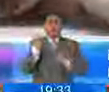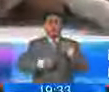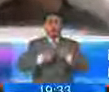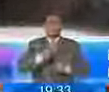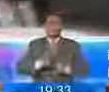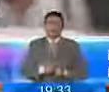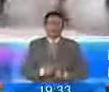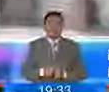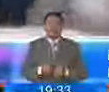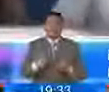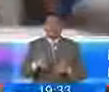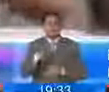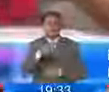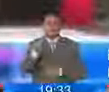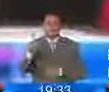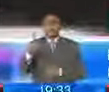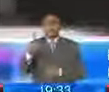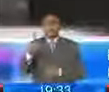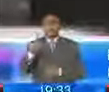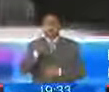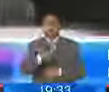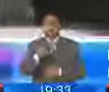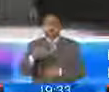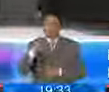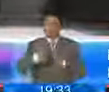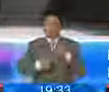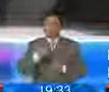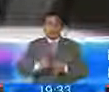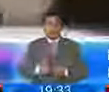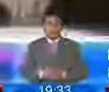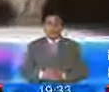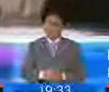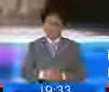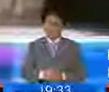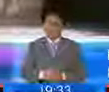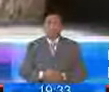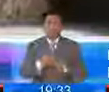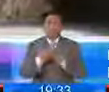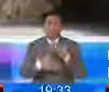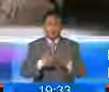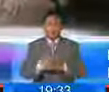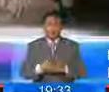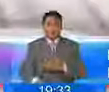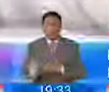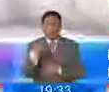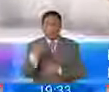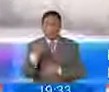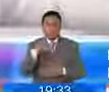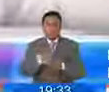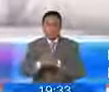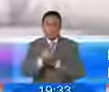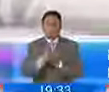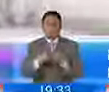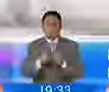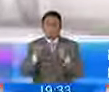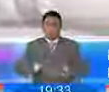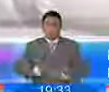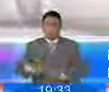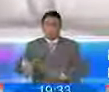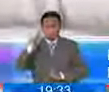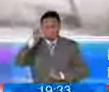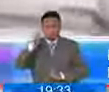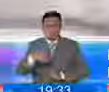también del 21 al 23 de mayo. Luego, cuatro postulantes ingresaron a las oficinas para exponer sus